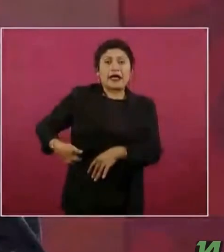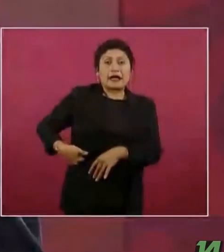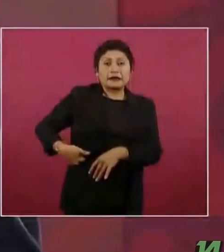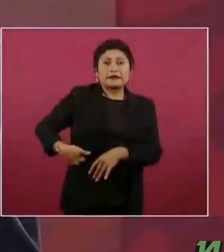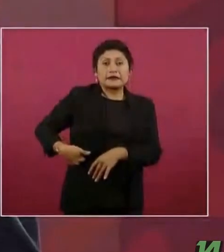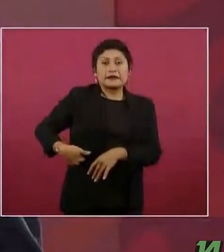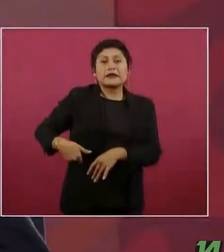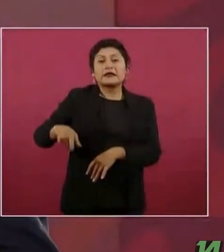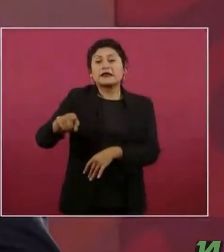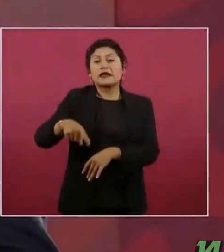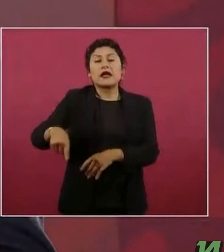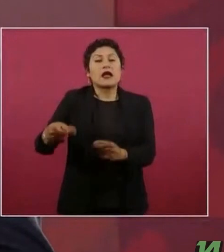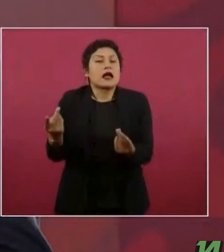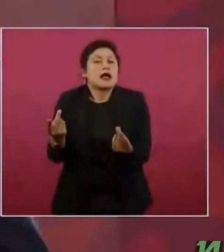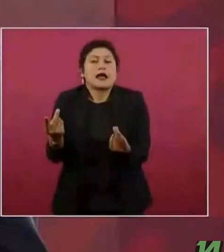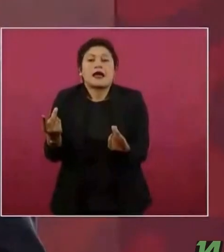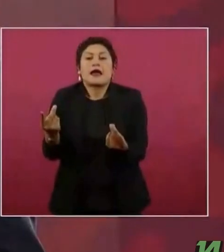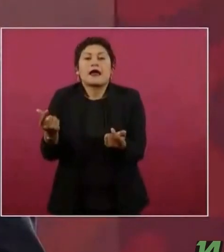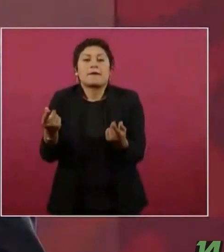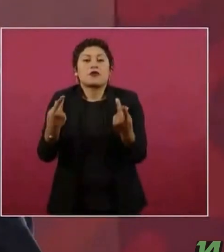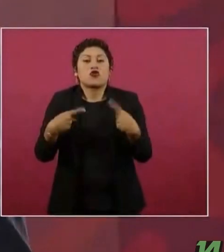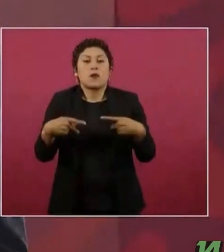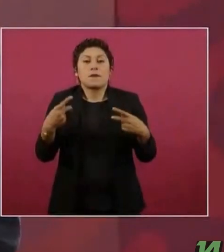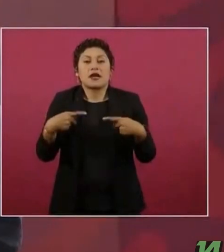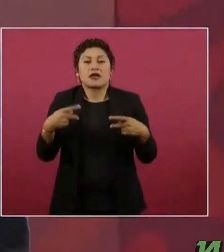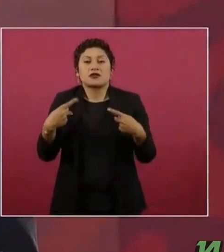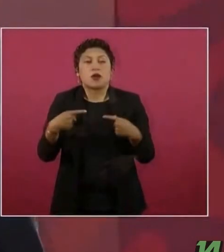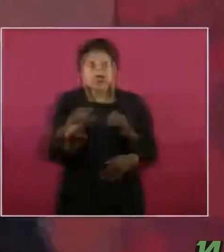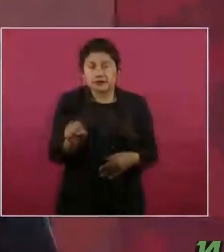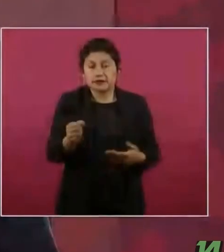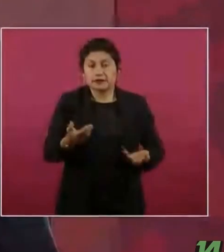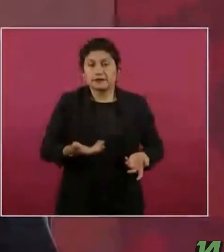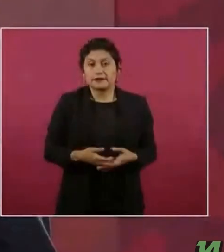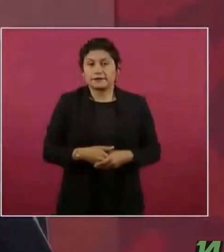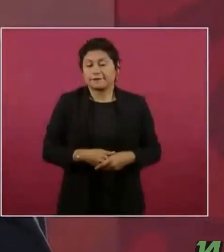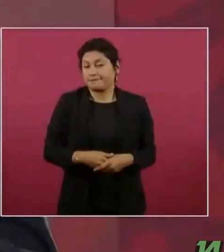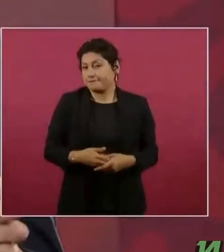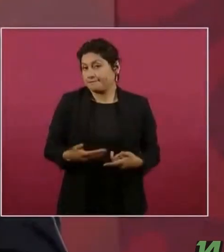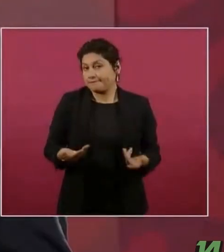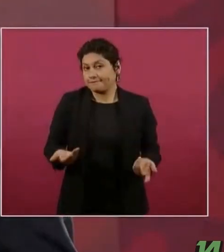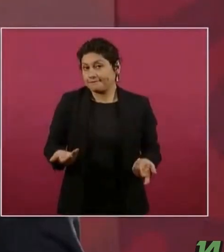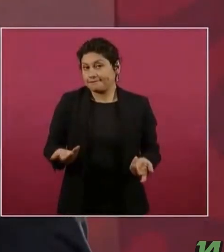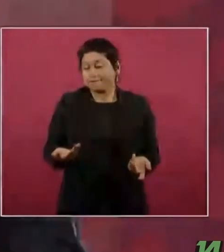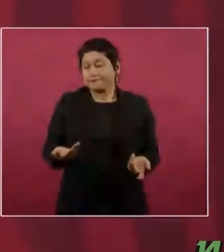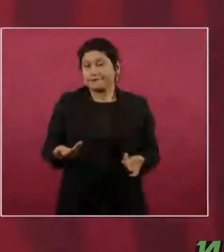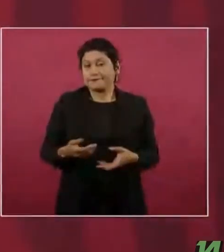inscribir a los trabajadores al Seguro Social. Seguramente,